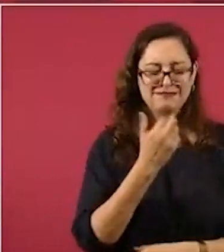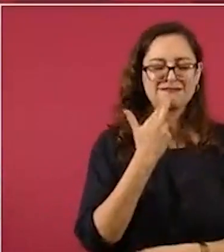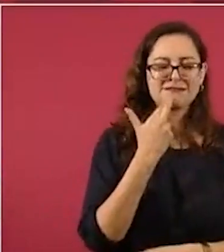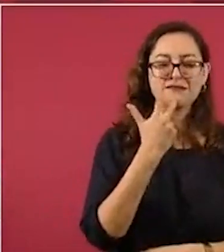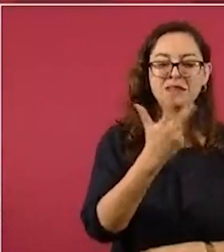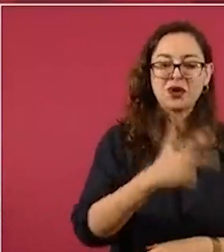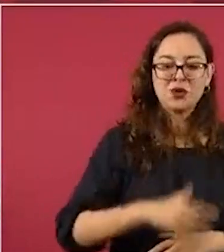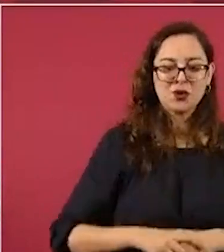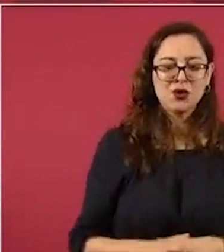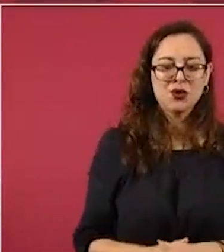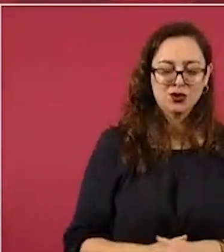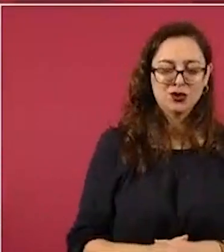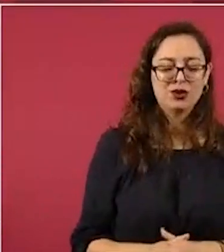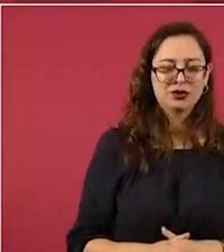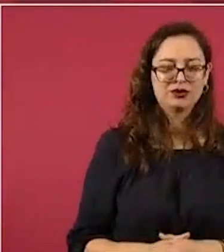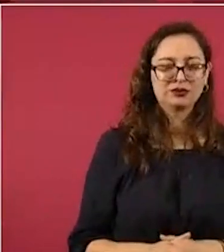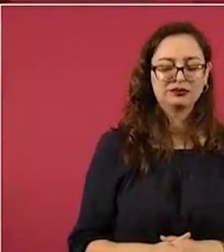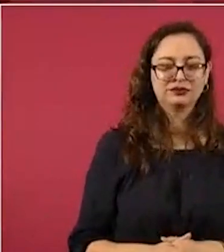No hay que